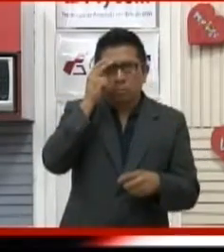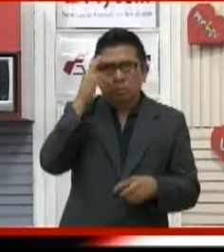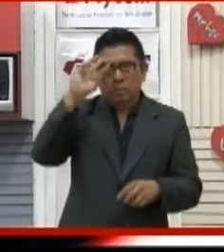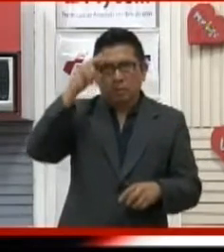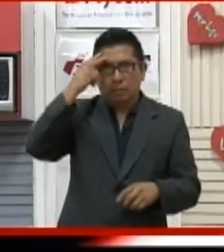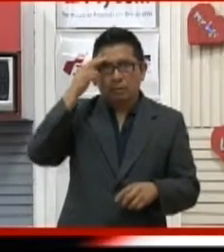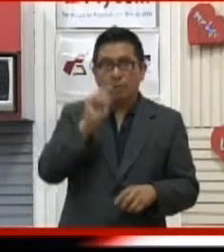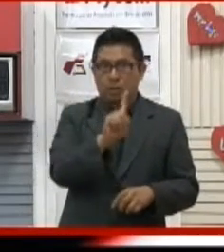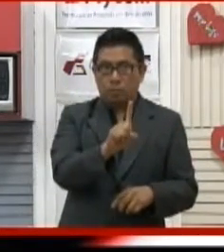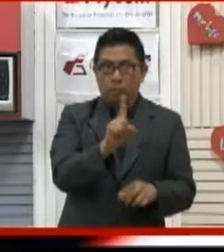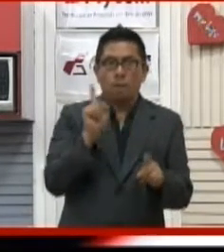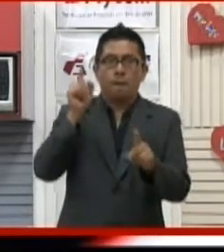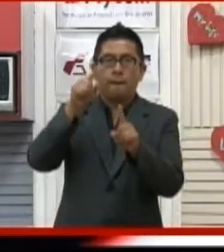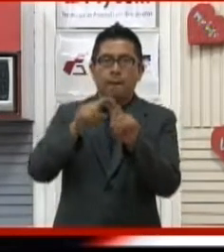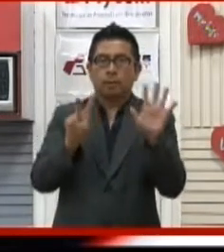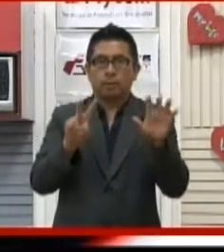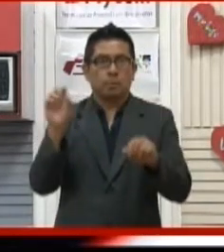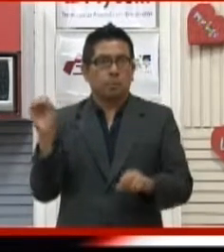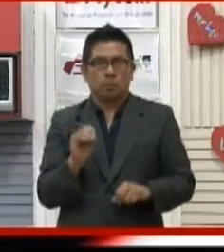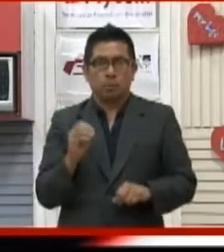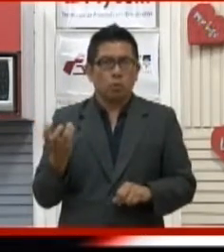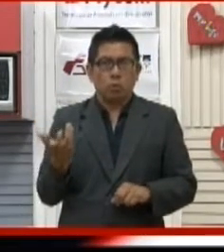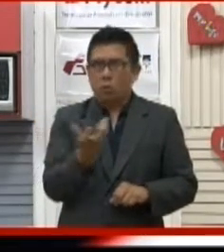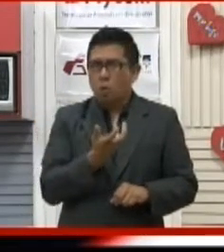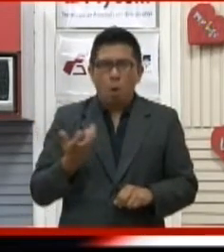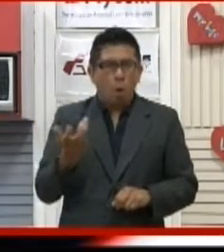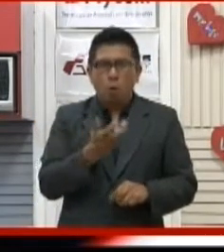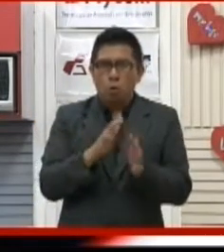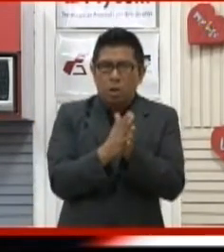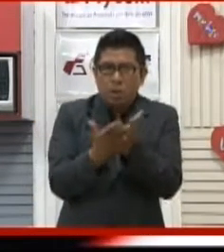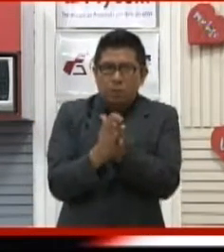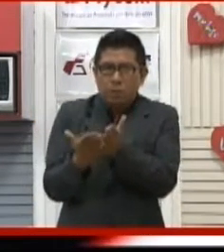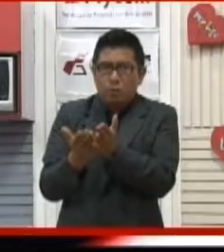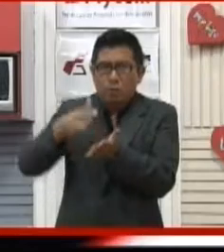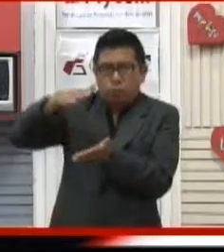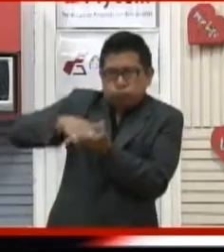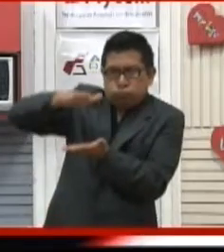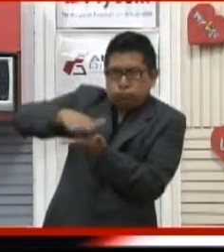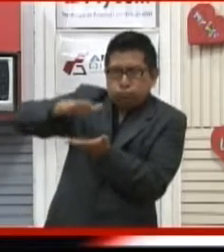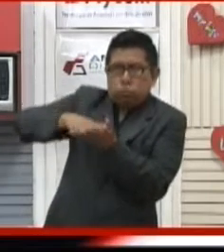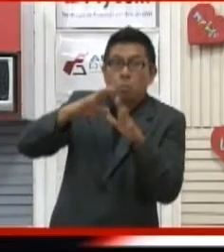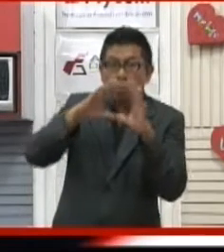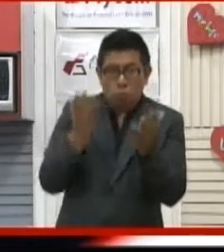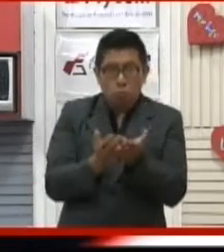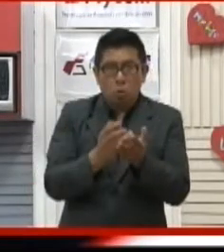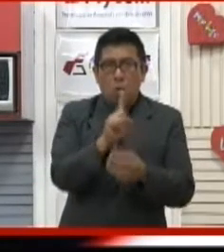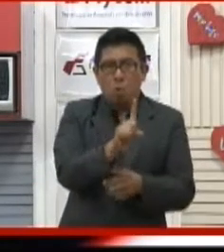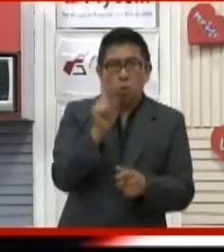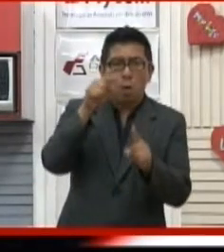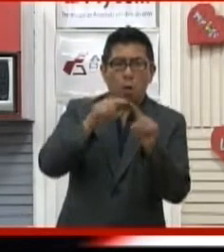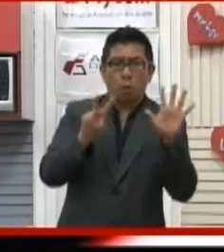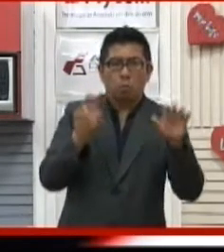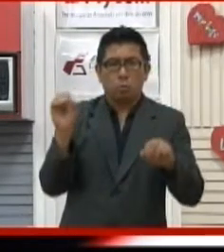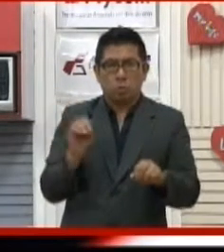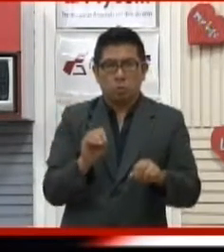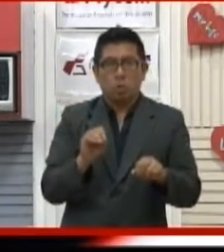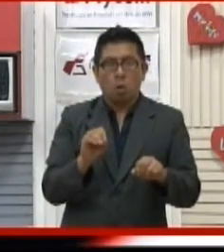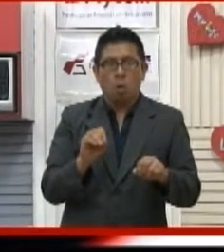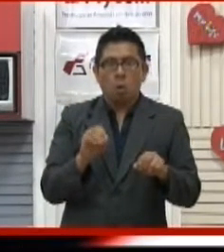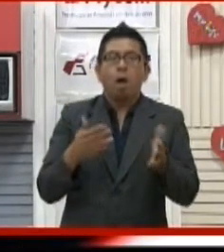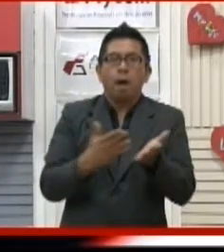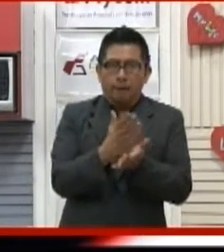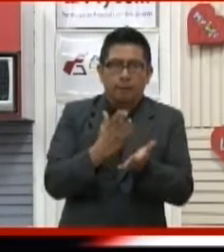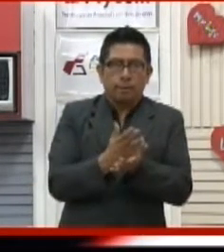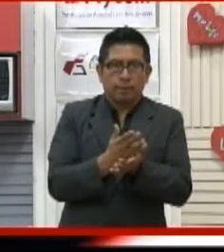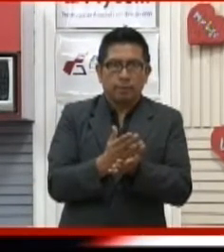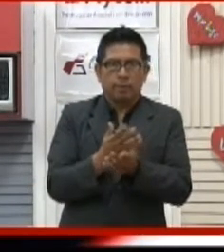entre el 1 y el 7% de la totalidad de obras impresas que existen en el mundo son las que están disponibles para las